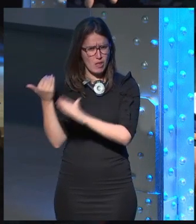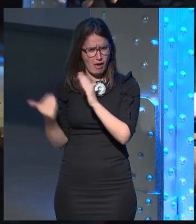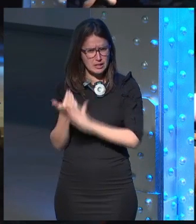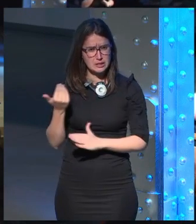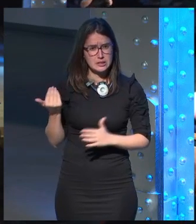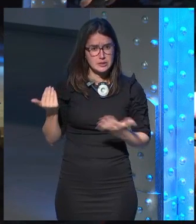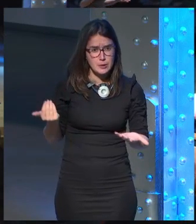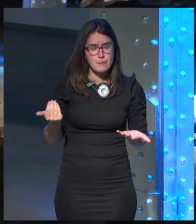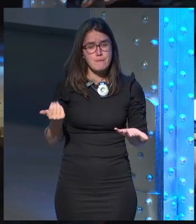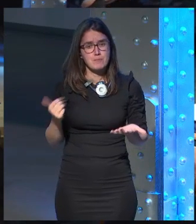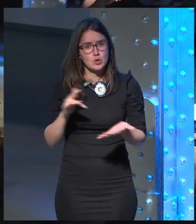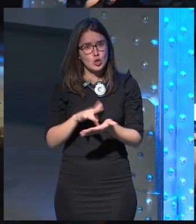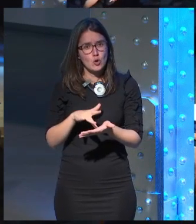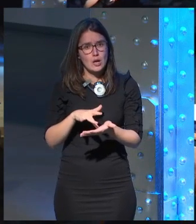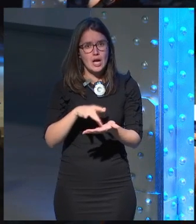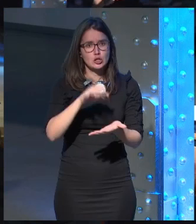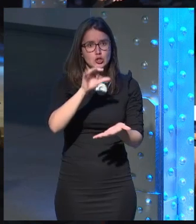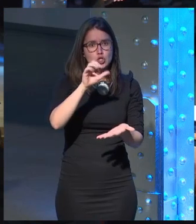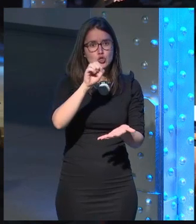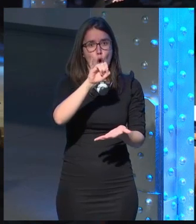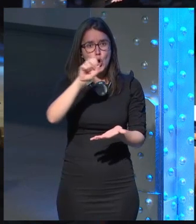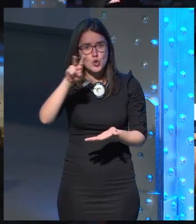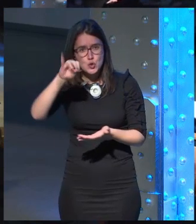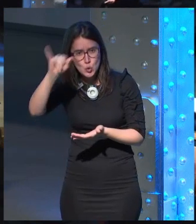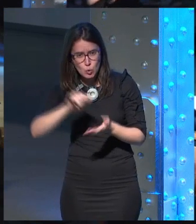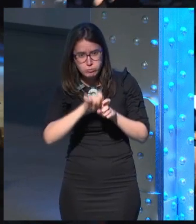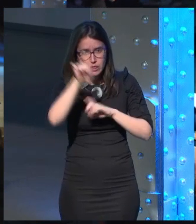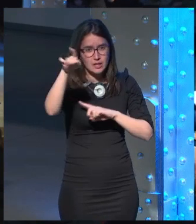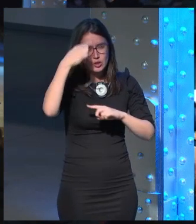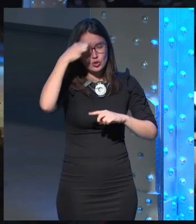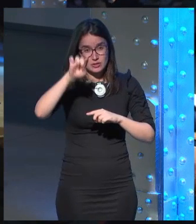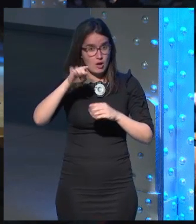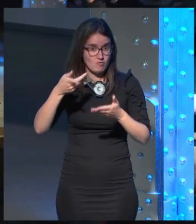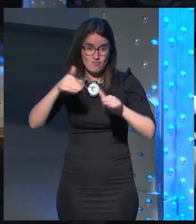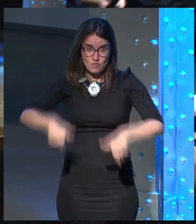y habiendo estado en la Soyuz, sabiendo que no voy a volver nunca,